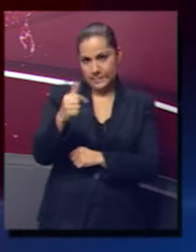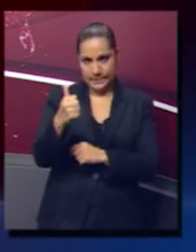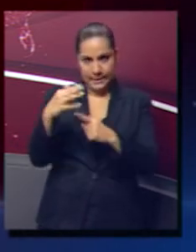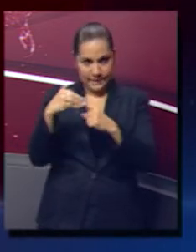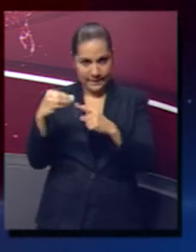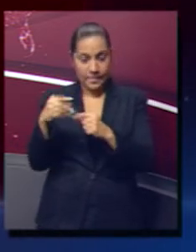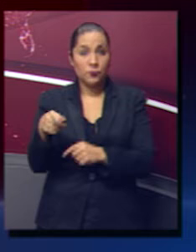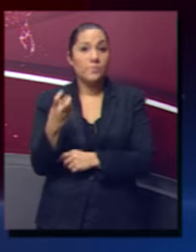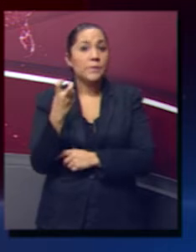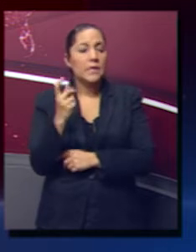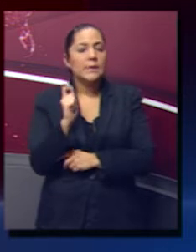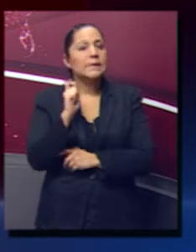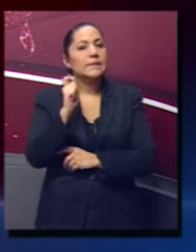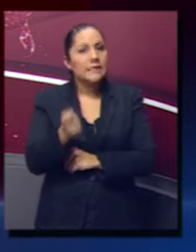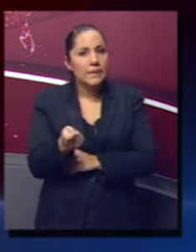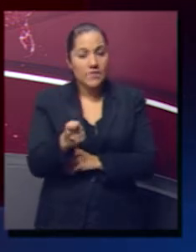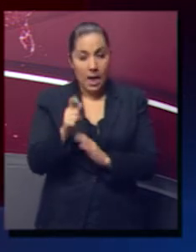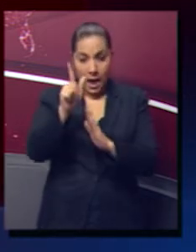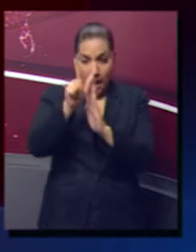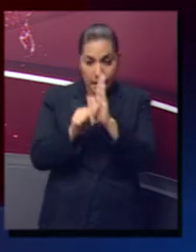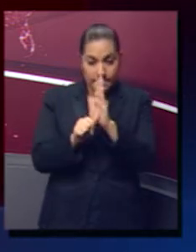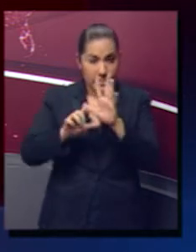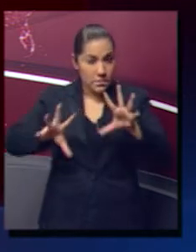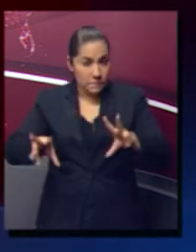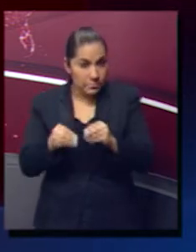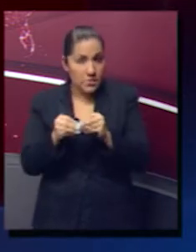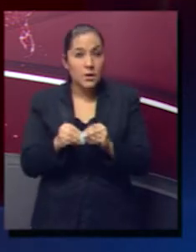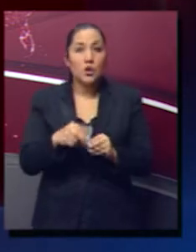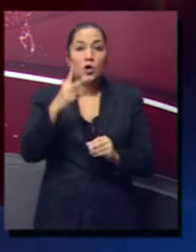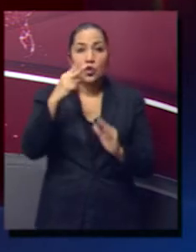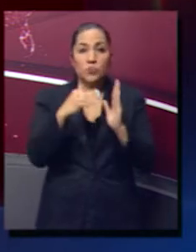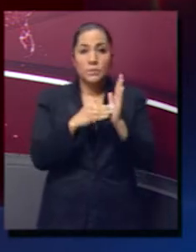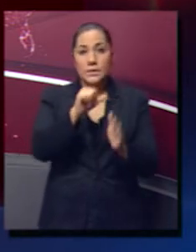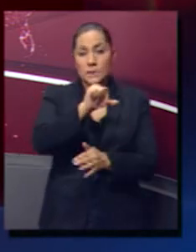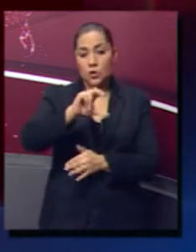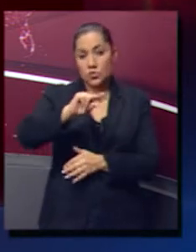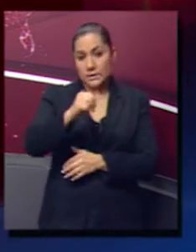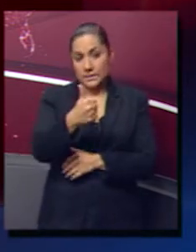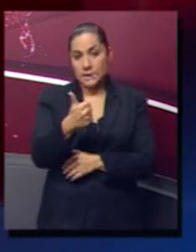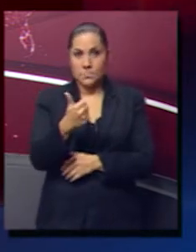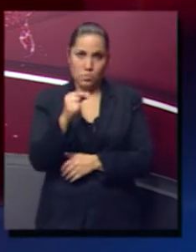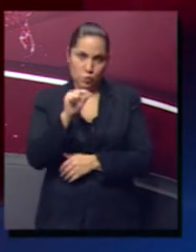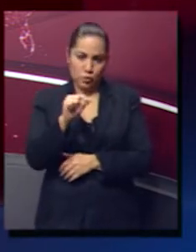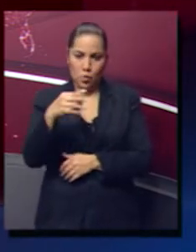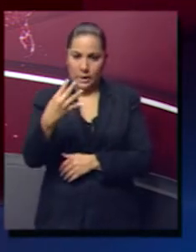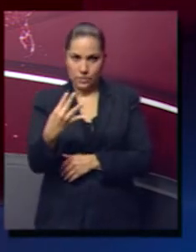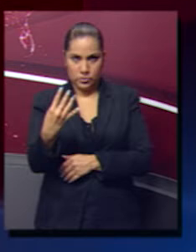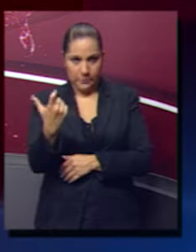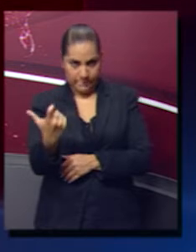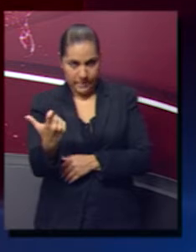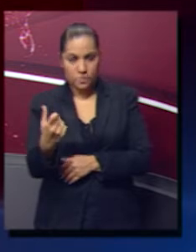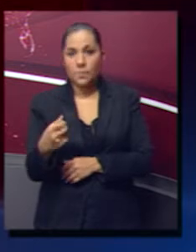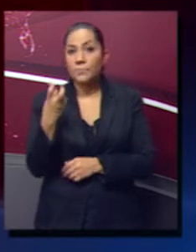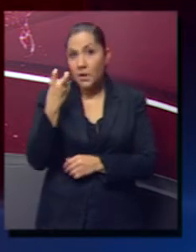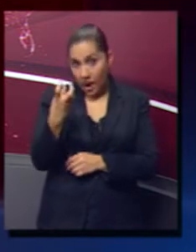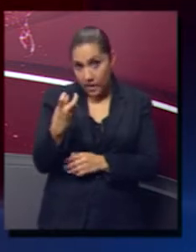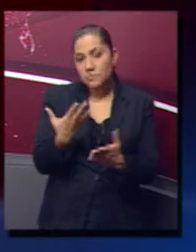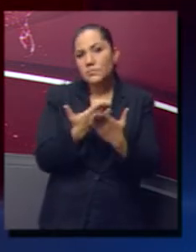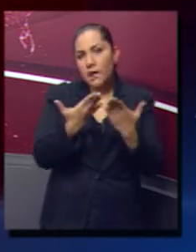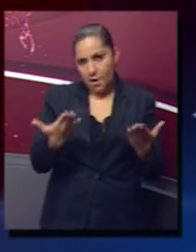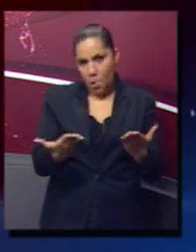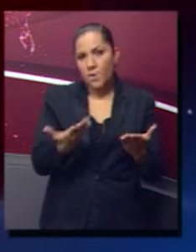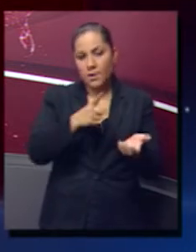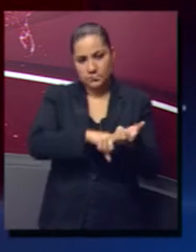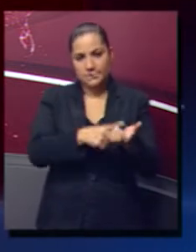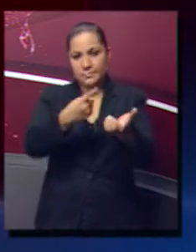que significa que el salario mínimo mensual es de 2.686.14 pesos. Es así como continúan en discusión dentro